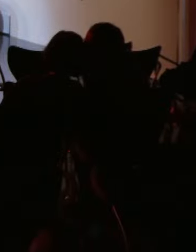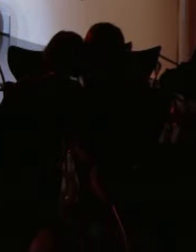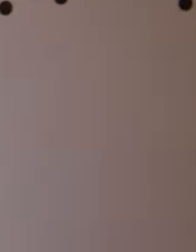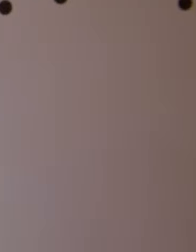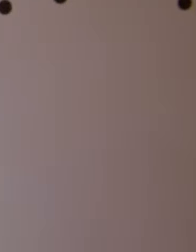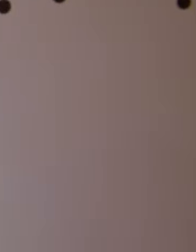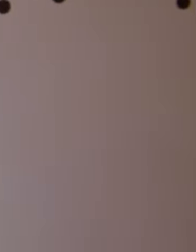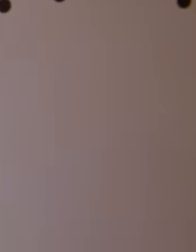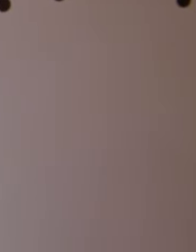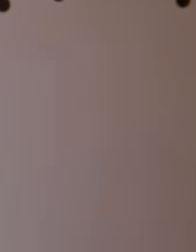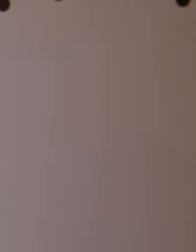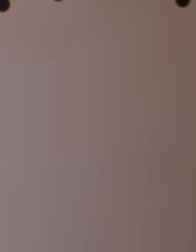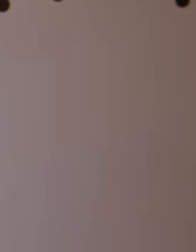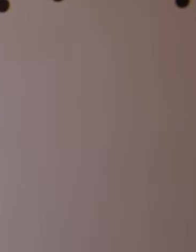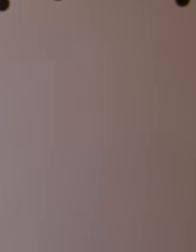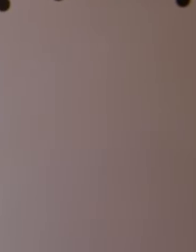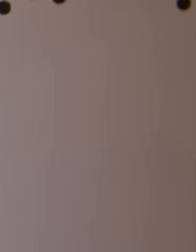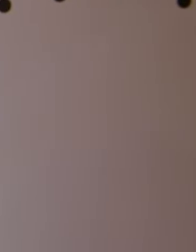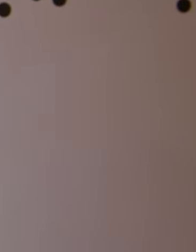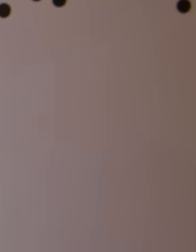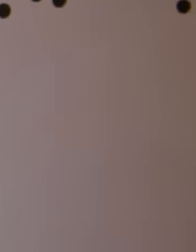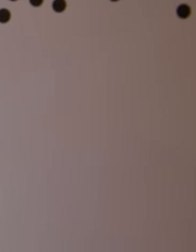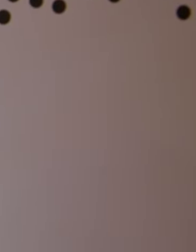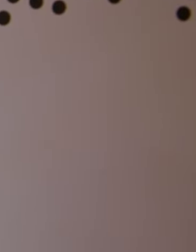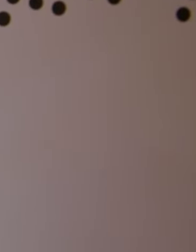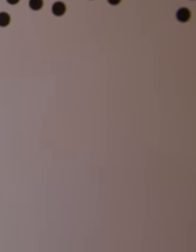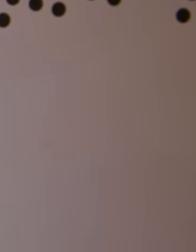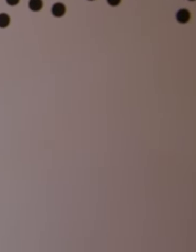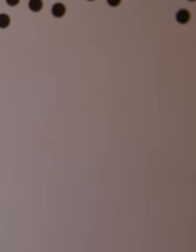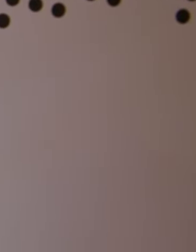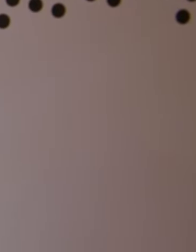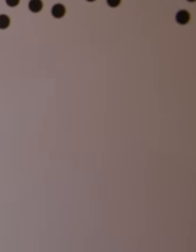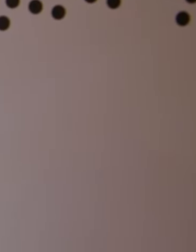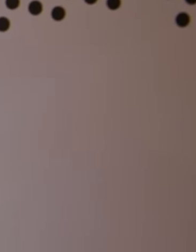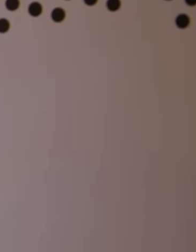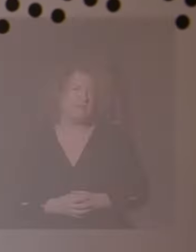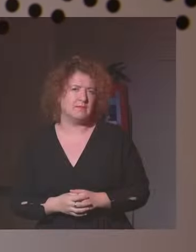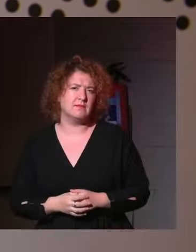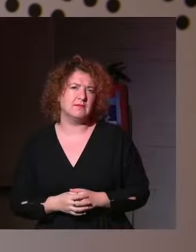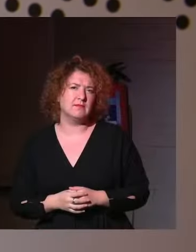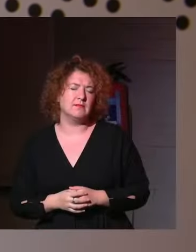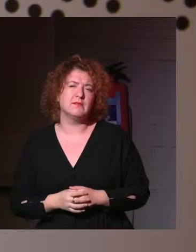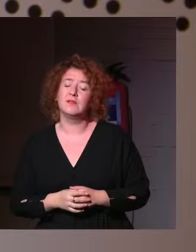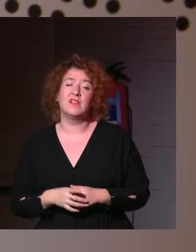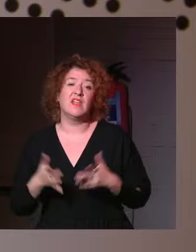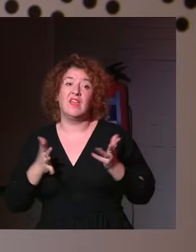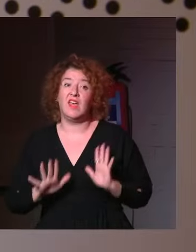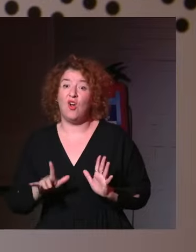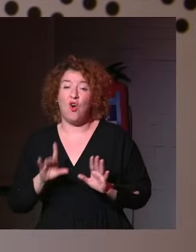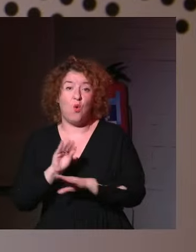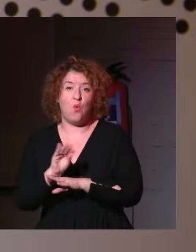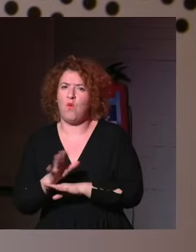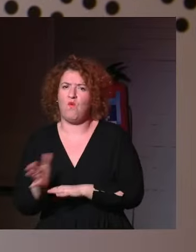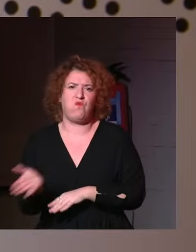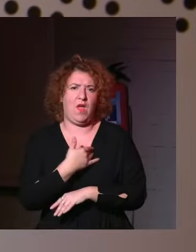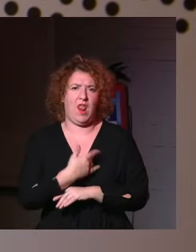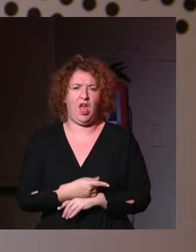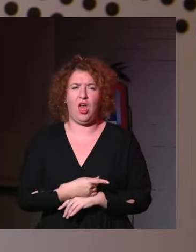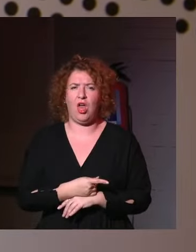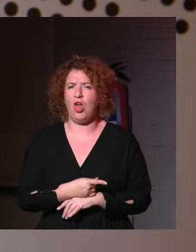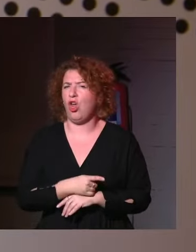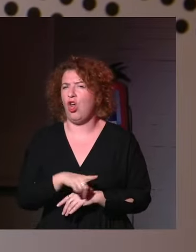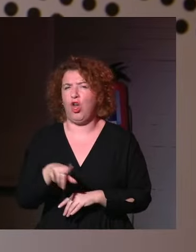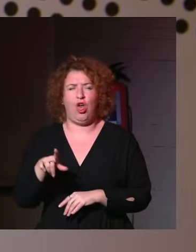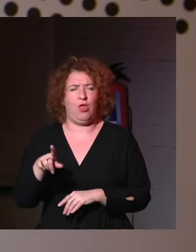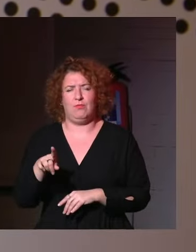tu pareja tienes pinta de chuparla bien deberían quitarle la custodia de su hijo zorra eres